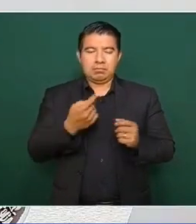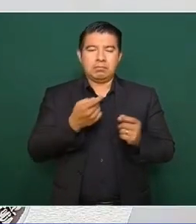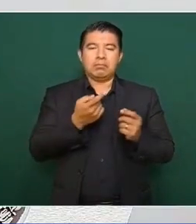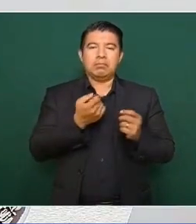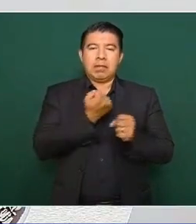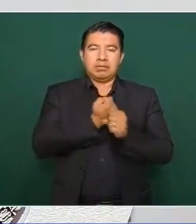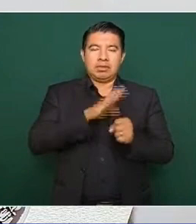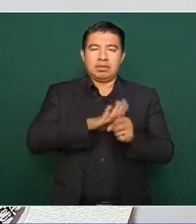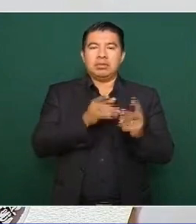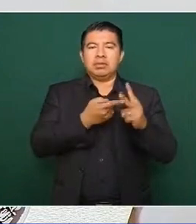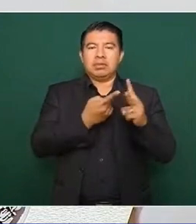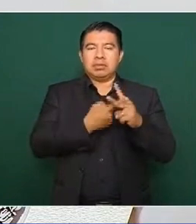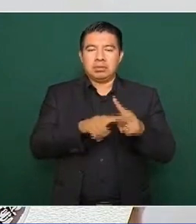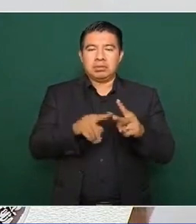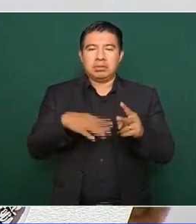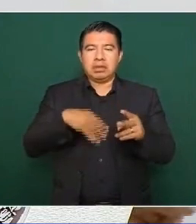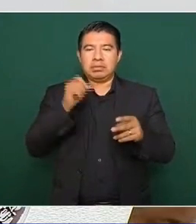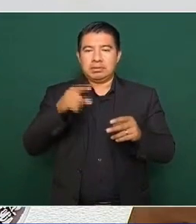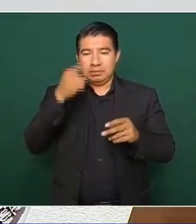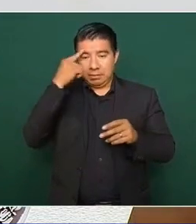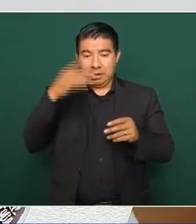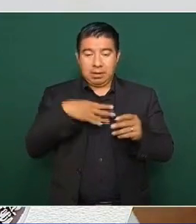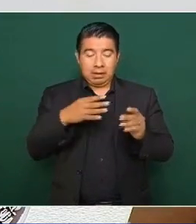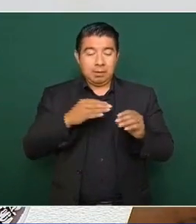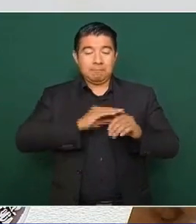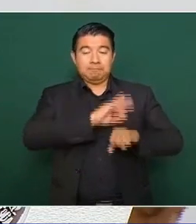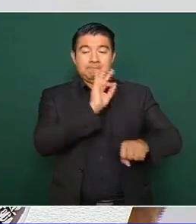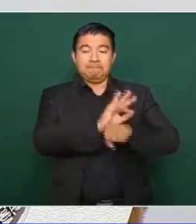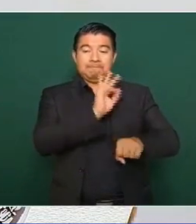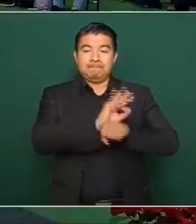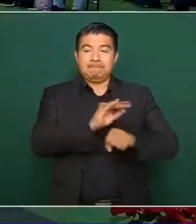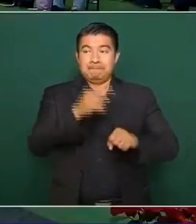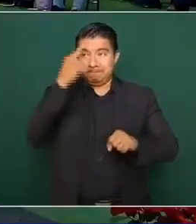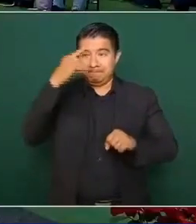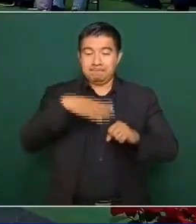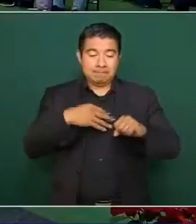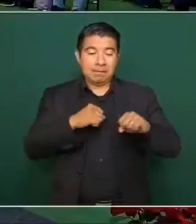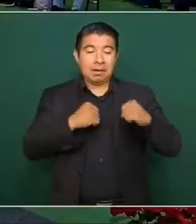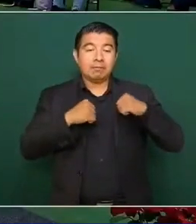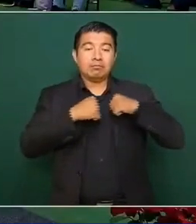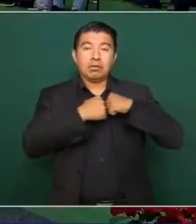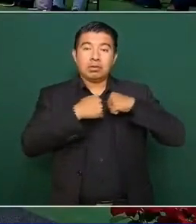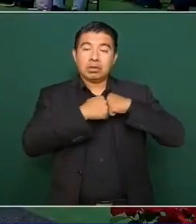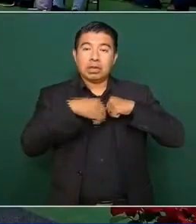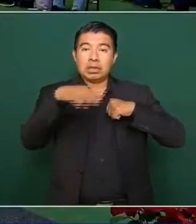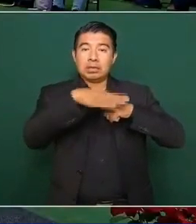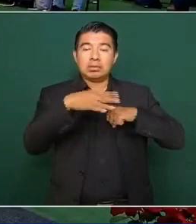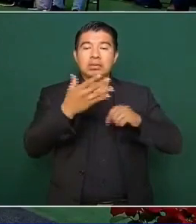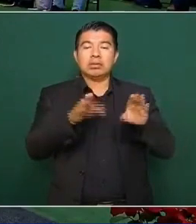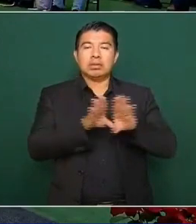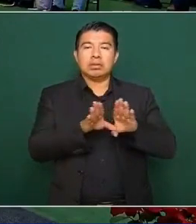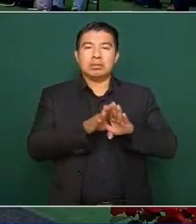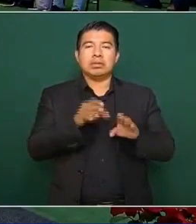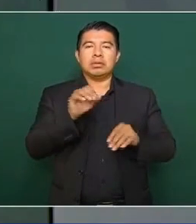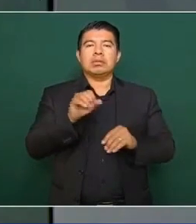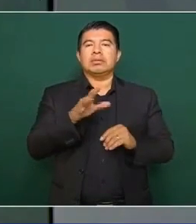se aplicó un programa especial para la frontera. El salario mínimo en la frontera es